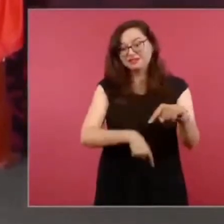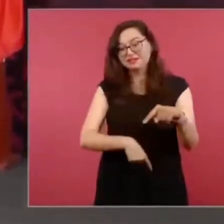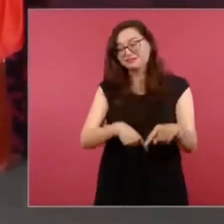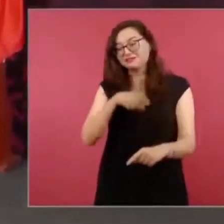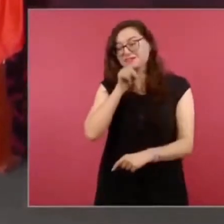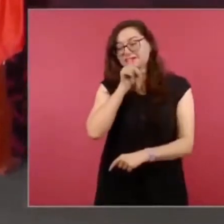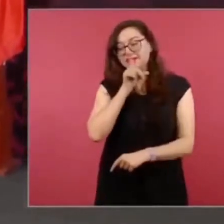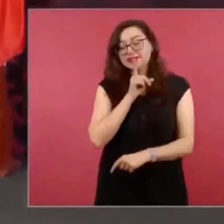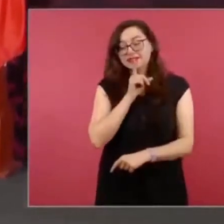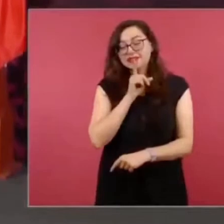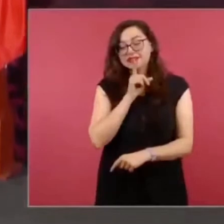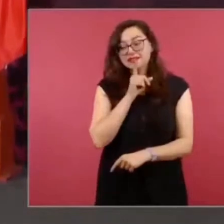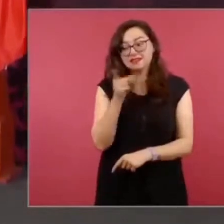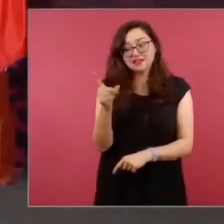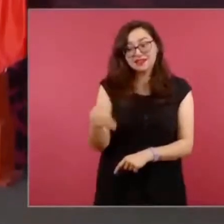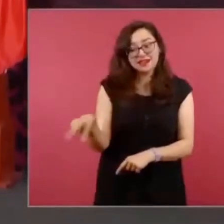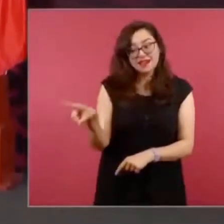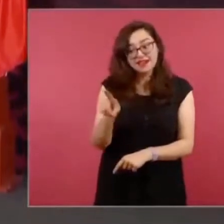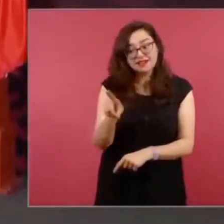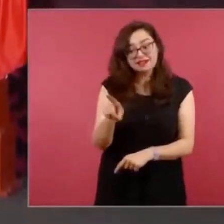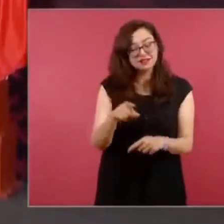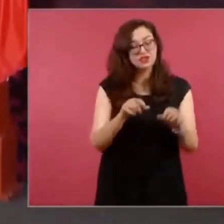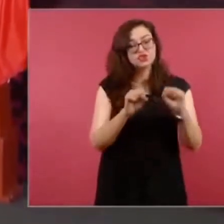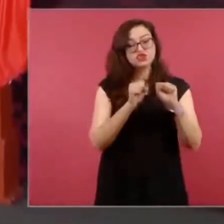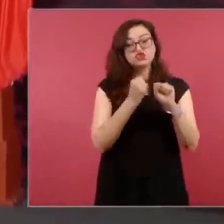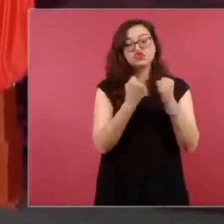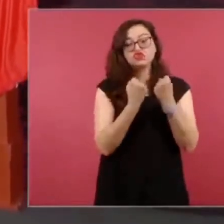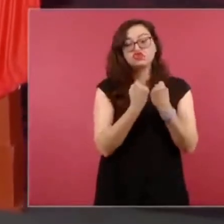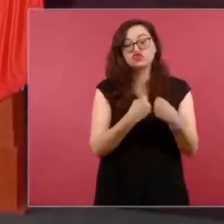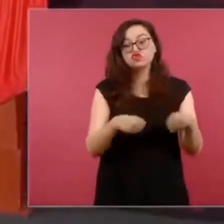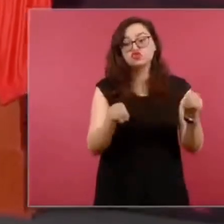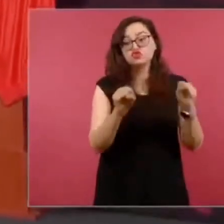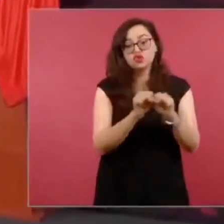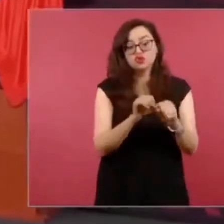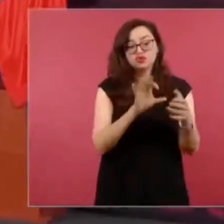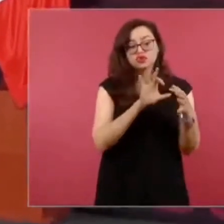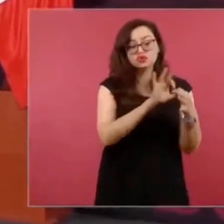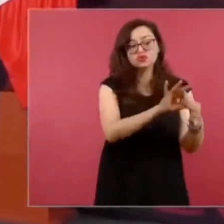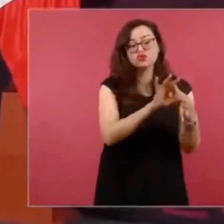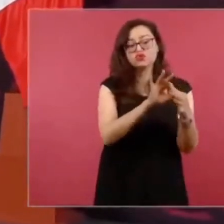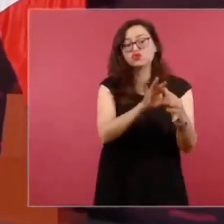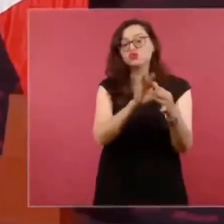asociarse y al final entregarles